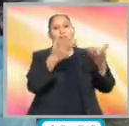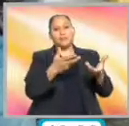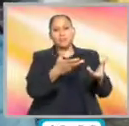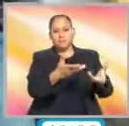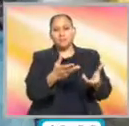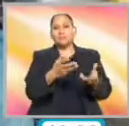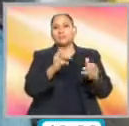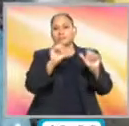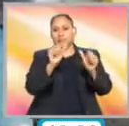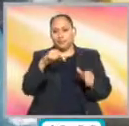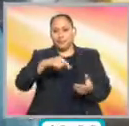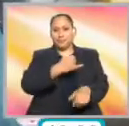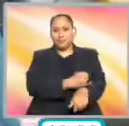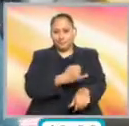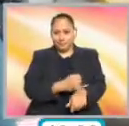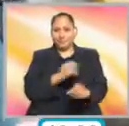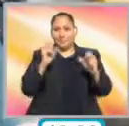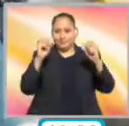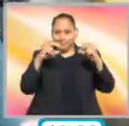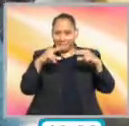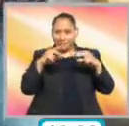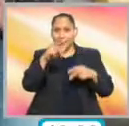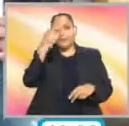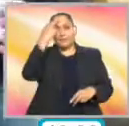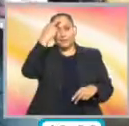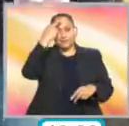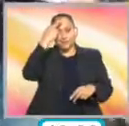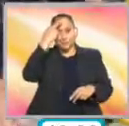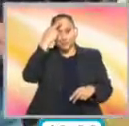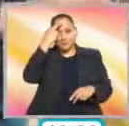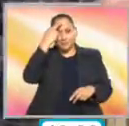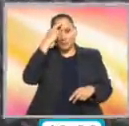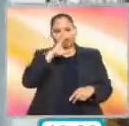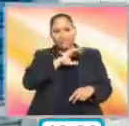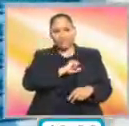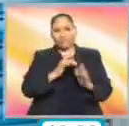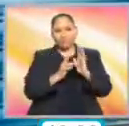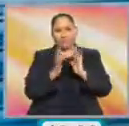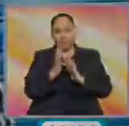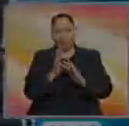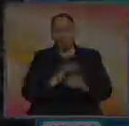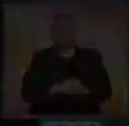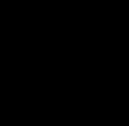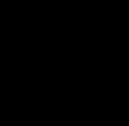artísticas en Iztapalapa. Ahí nos vemos. Recuerde la pasión de Cristo.